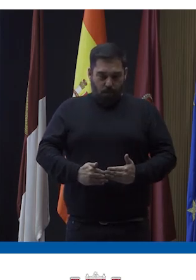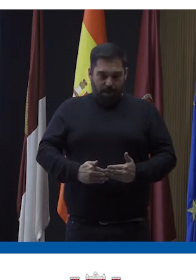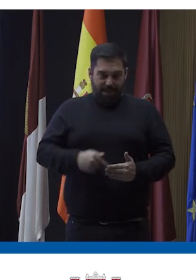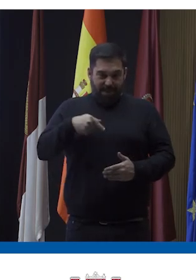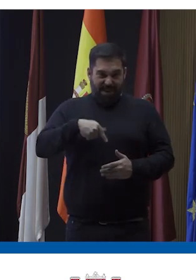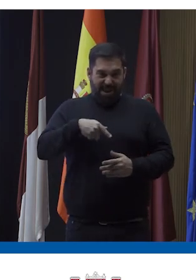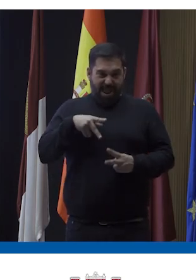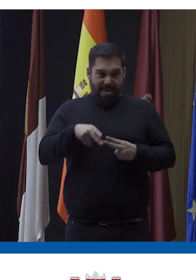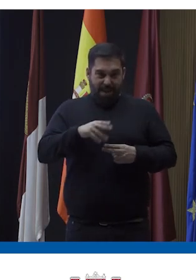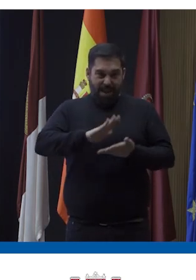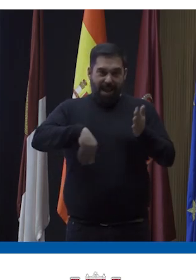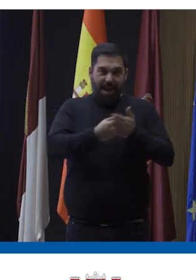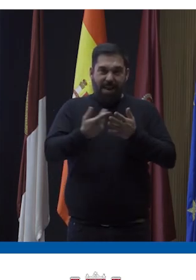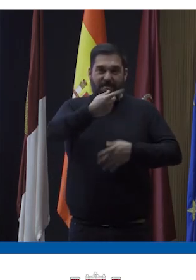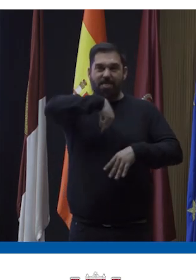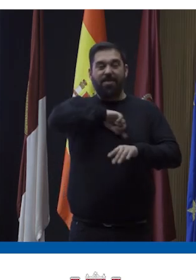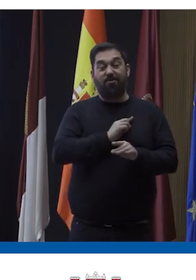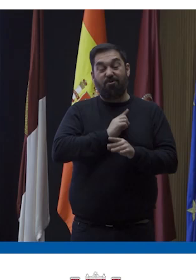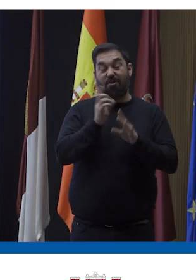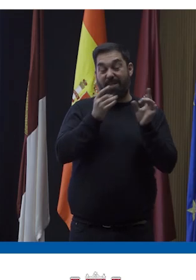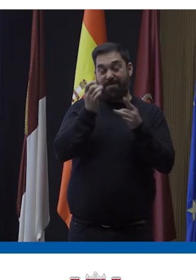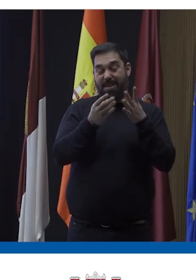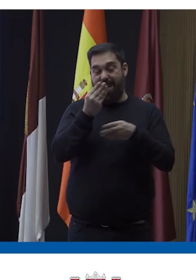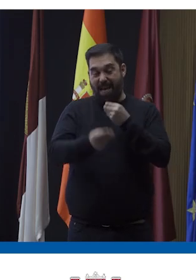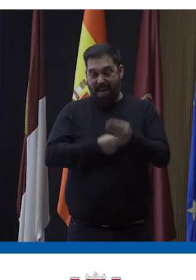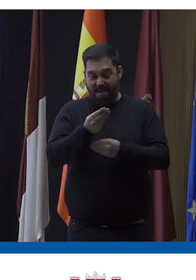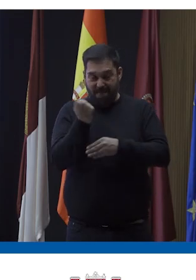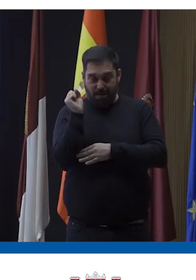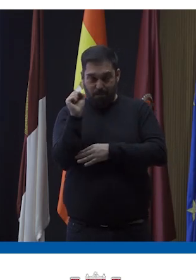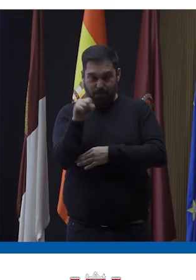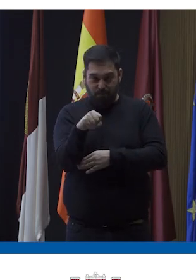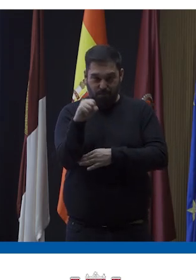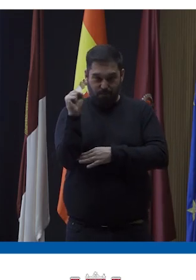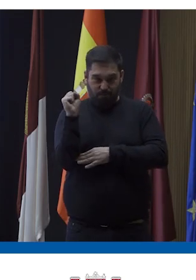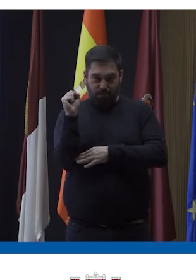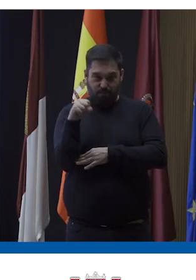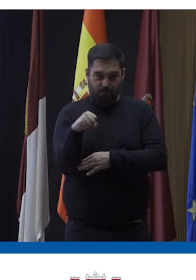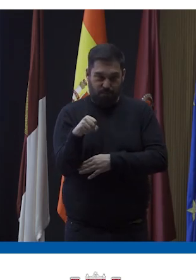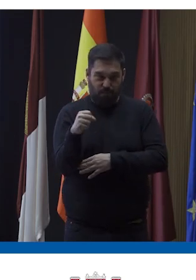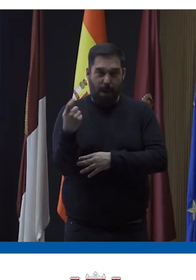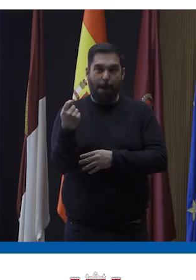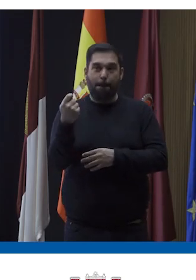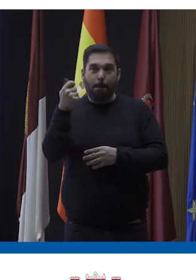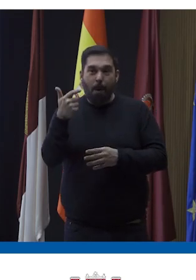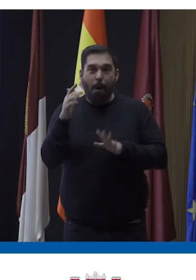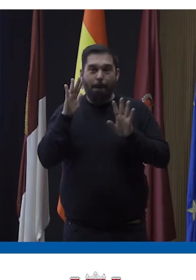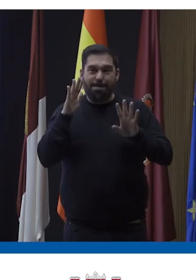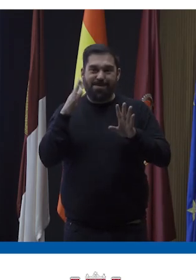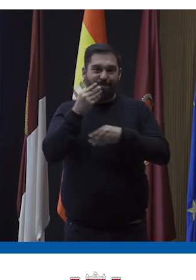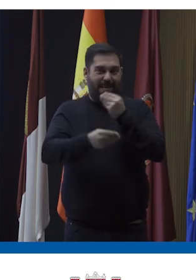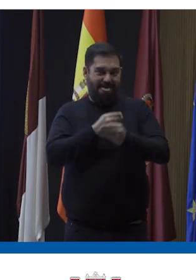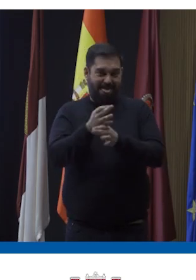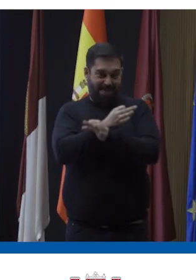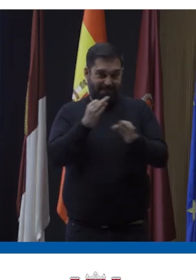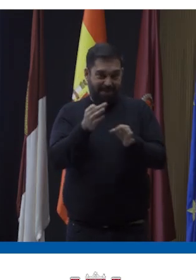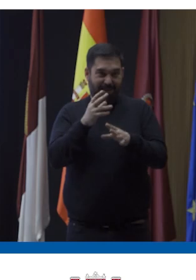ser el límite hasta donde podemos realizar los abdominales. Abdominales pocos y bien hechos, siempre soltando el